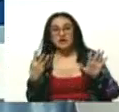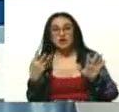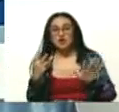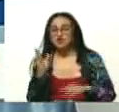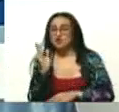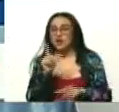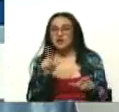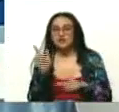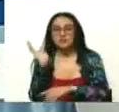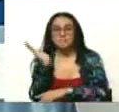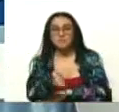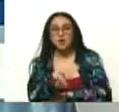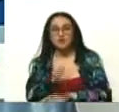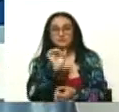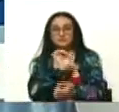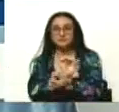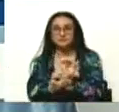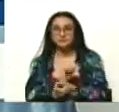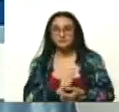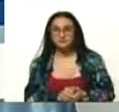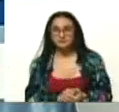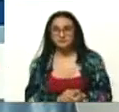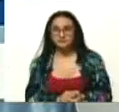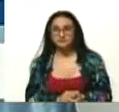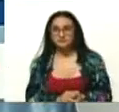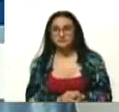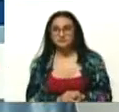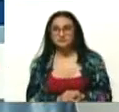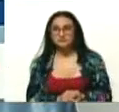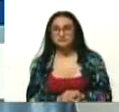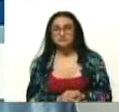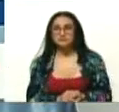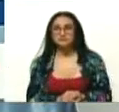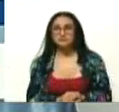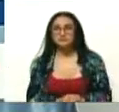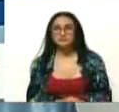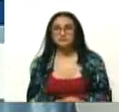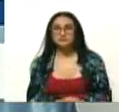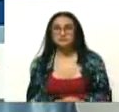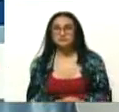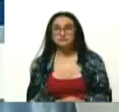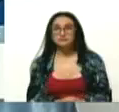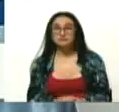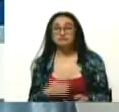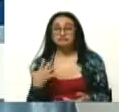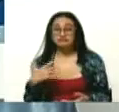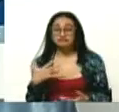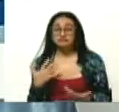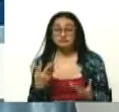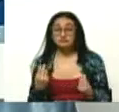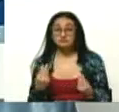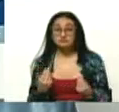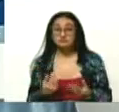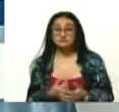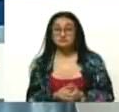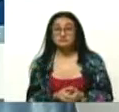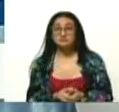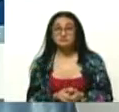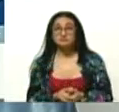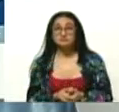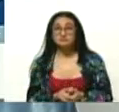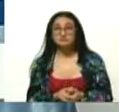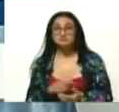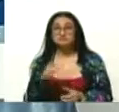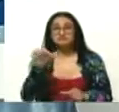condenados. Una cifra que es también modélica, porque aquí se puede